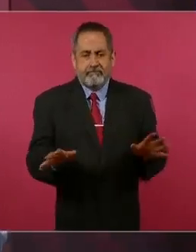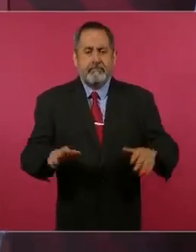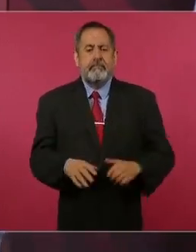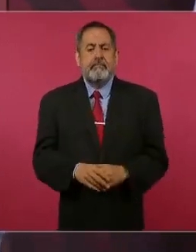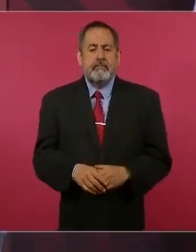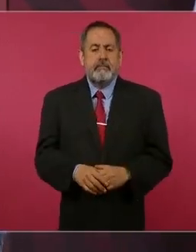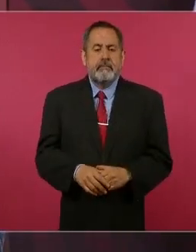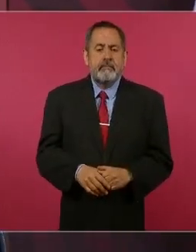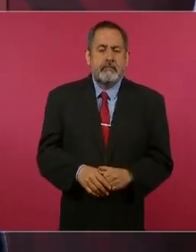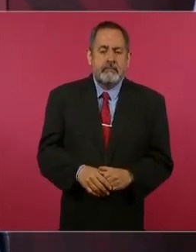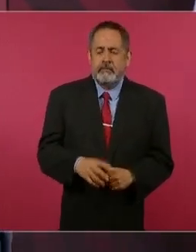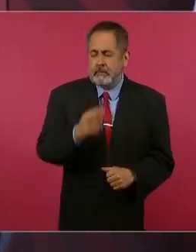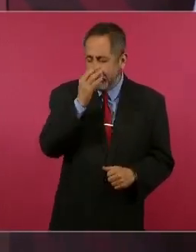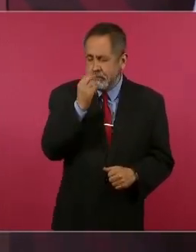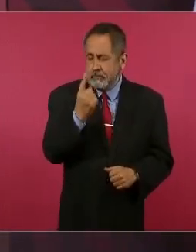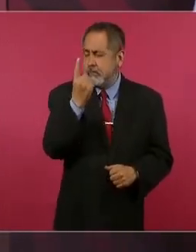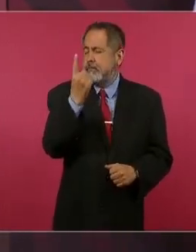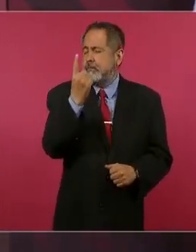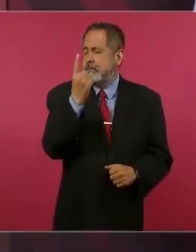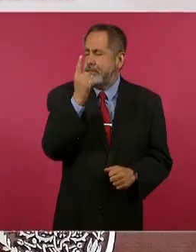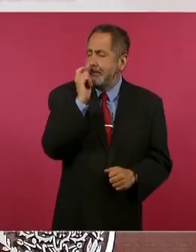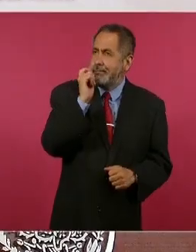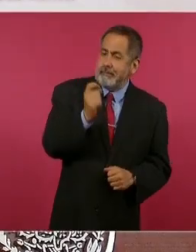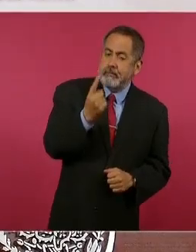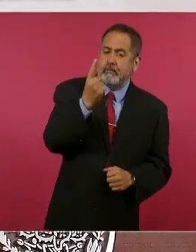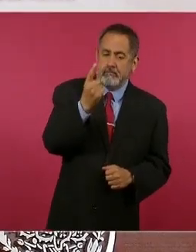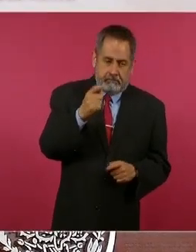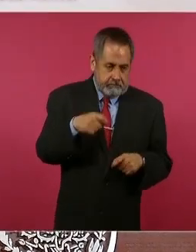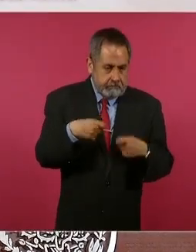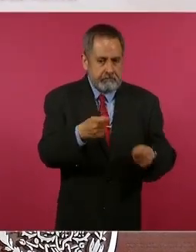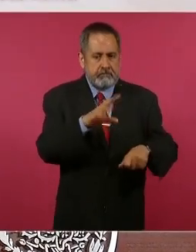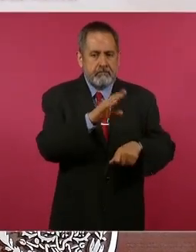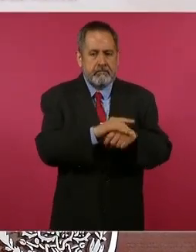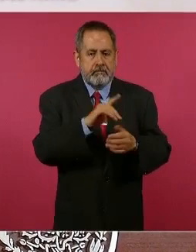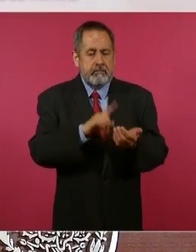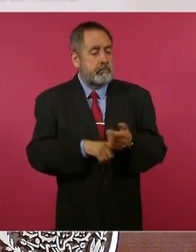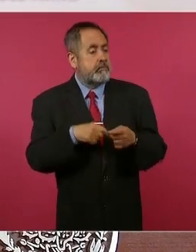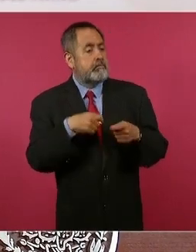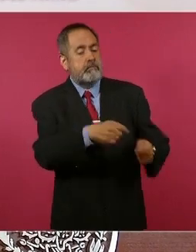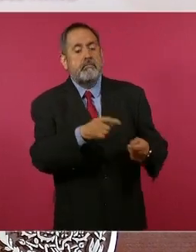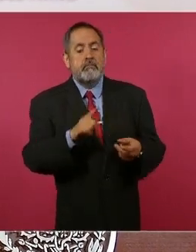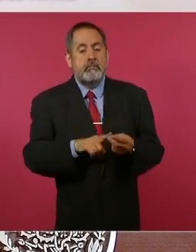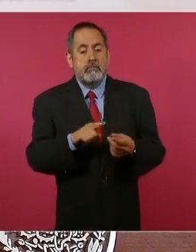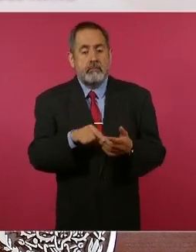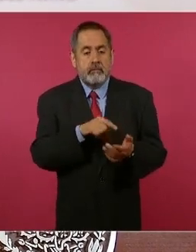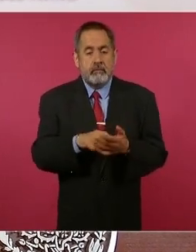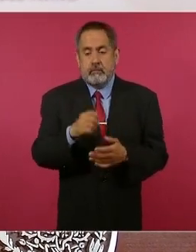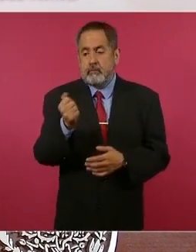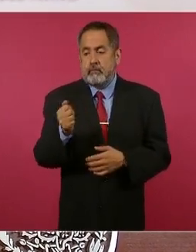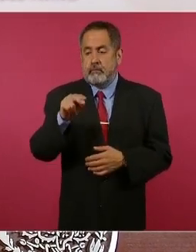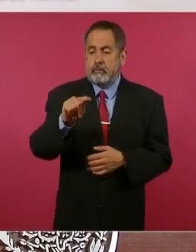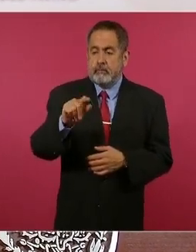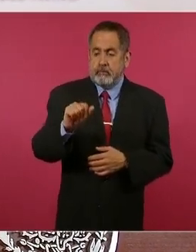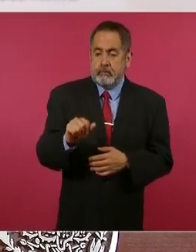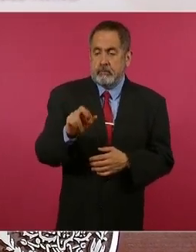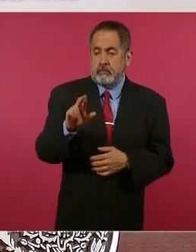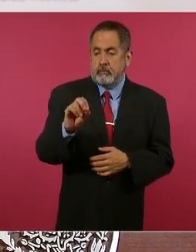Sólo hubo un caso en Santa Rosalía,